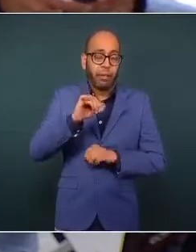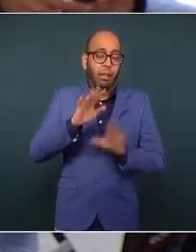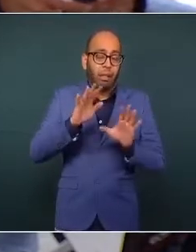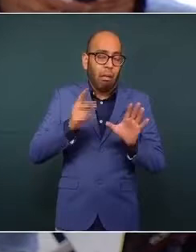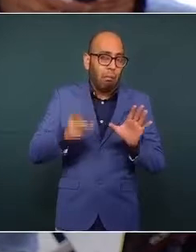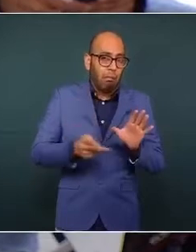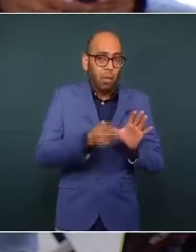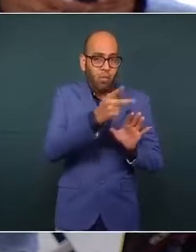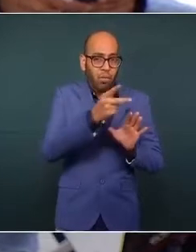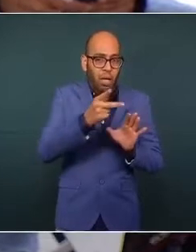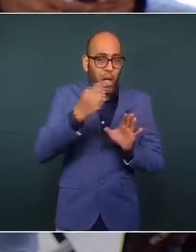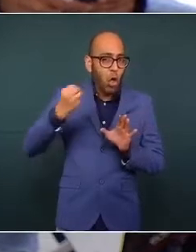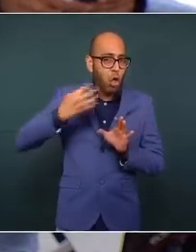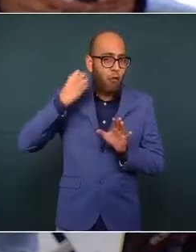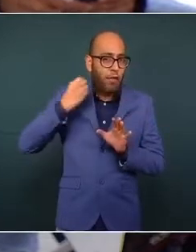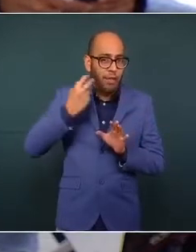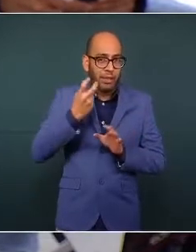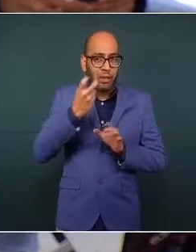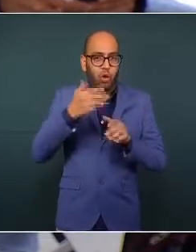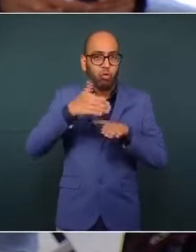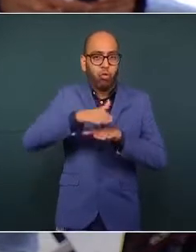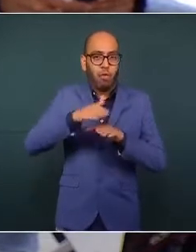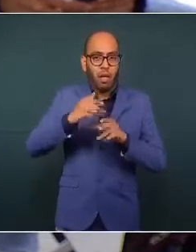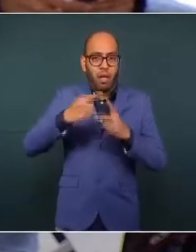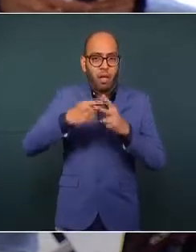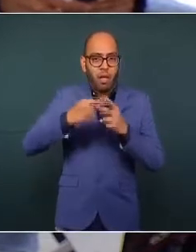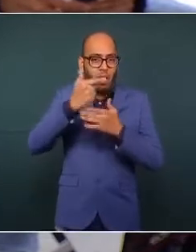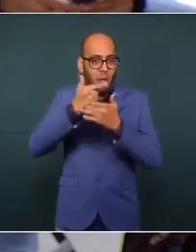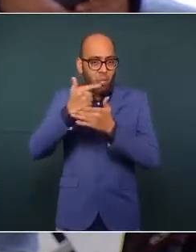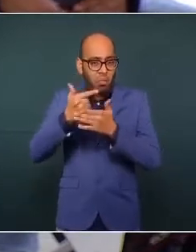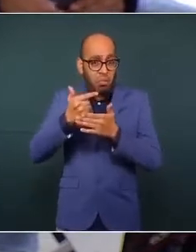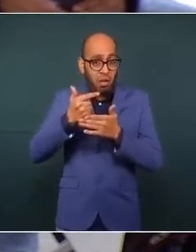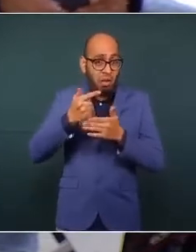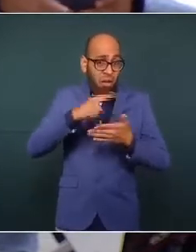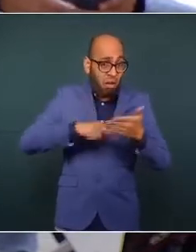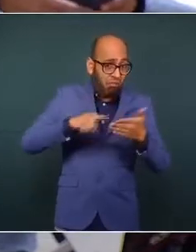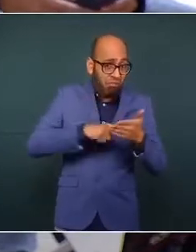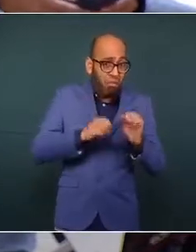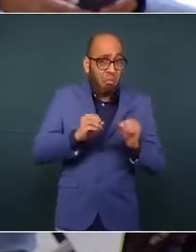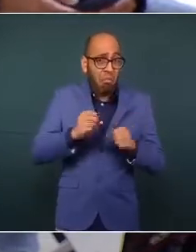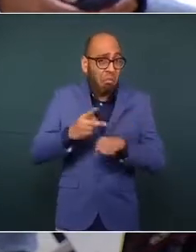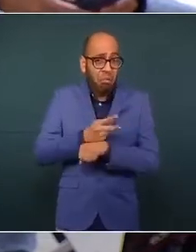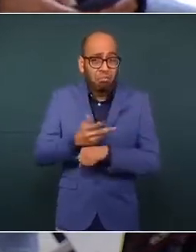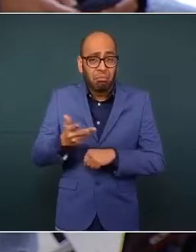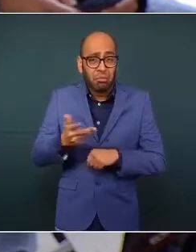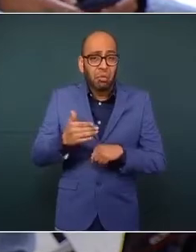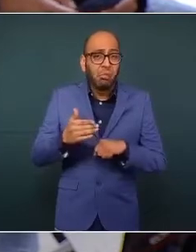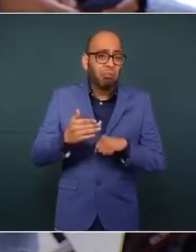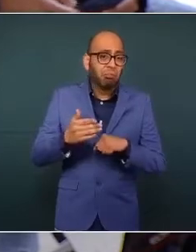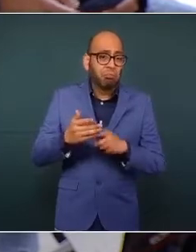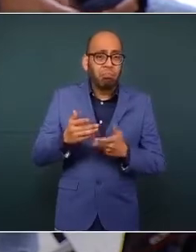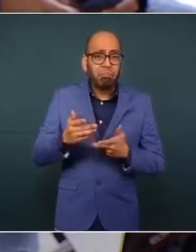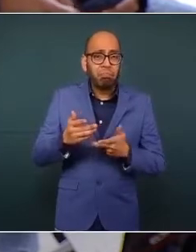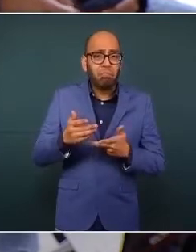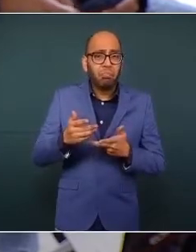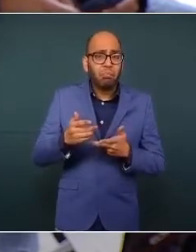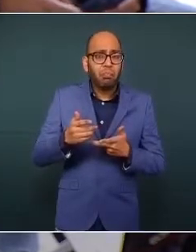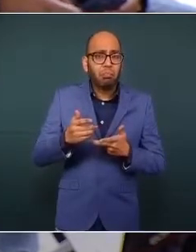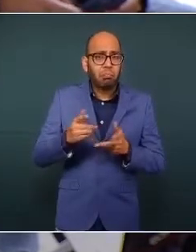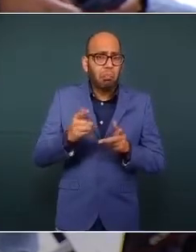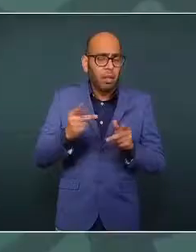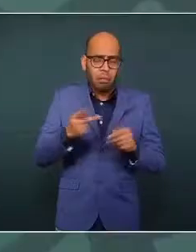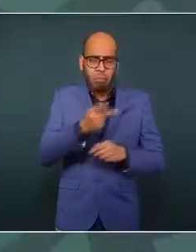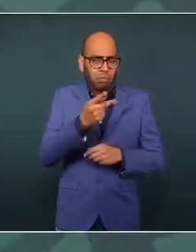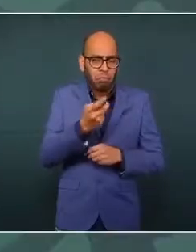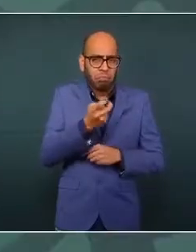van a cancelar, porque son muy importantes para todos los mexicanos, dado que ahí, bueno, pues se enteran sobre los créditos. ¿Sería cuánto, presidente?